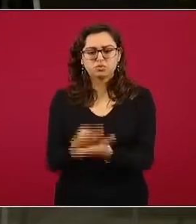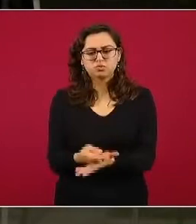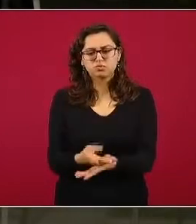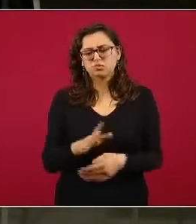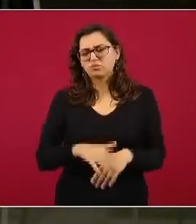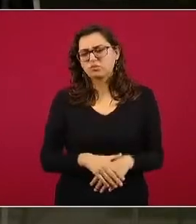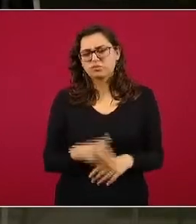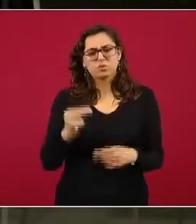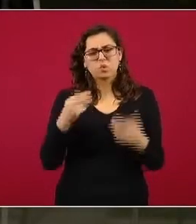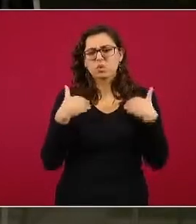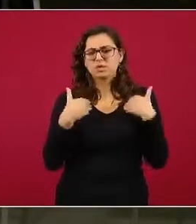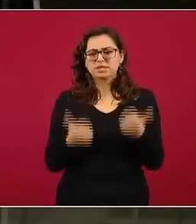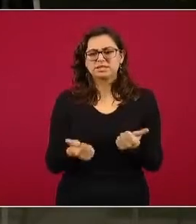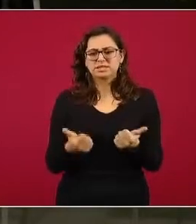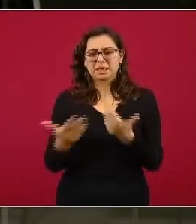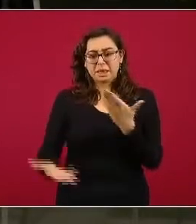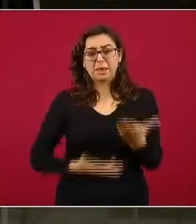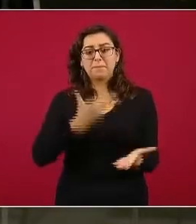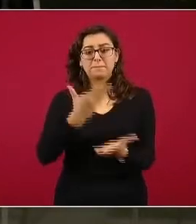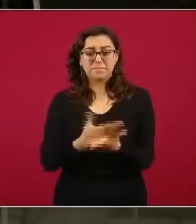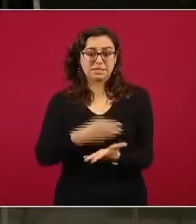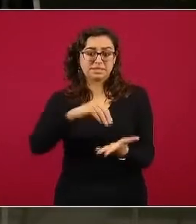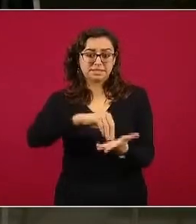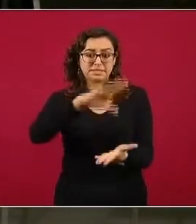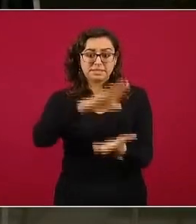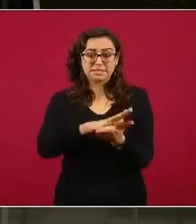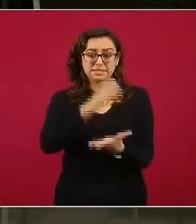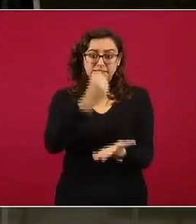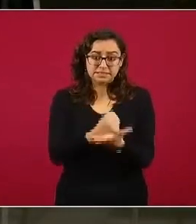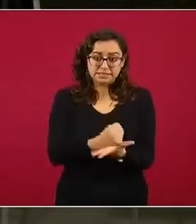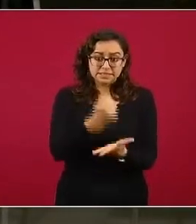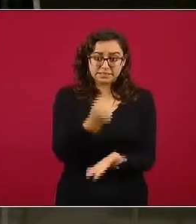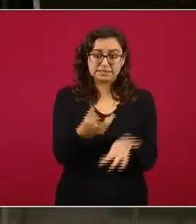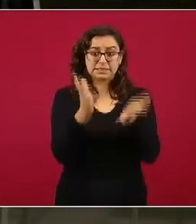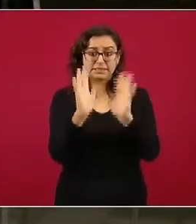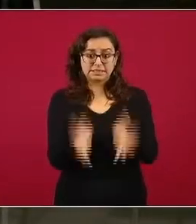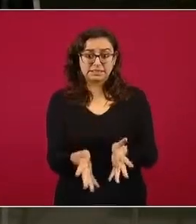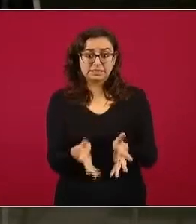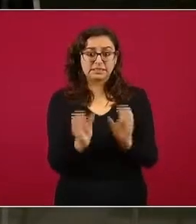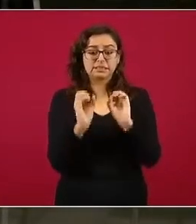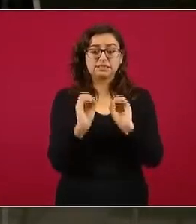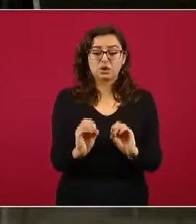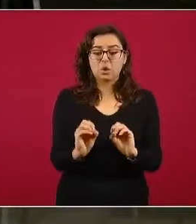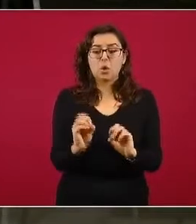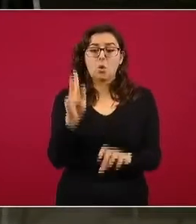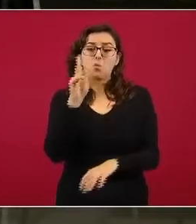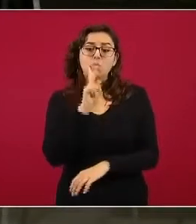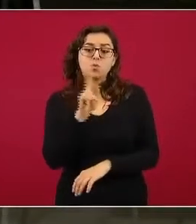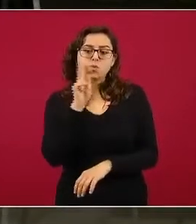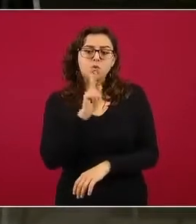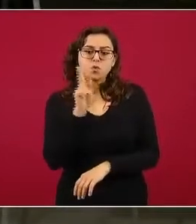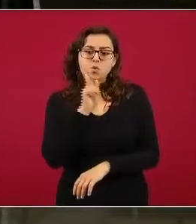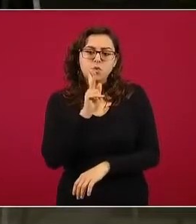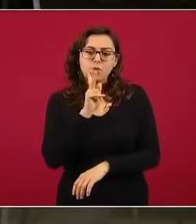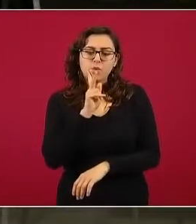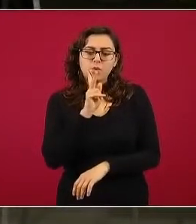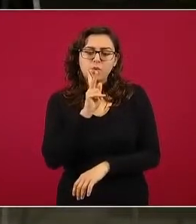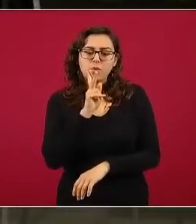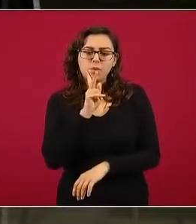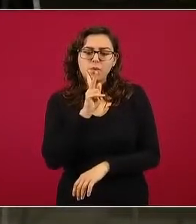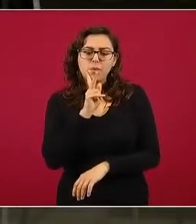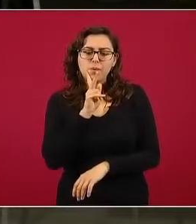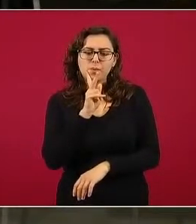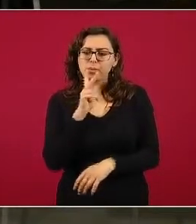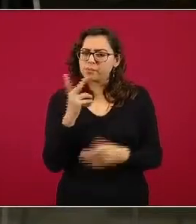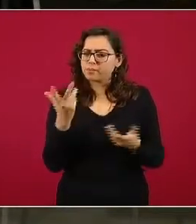está solicitando su registro sanitario o está solicitando hacer estudios clínicos aquí,